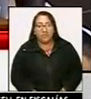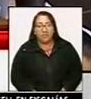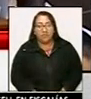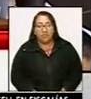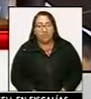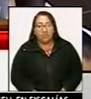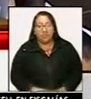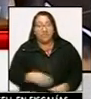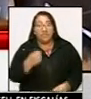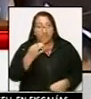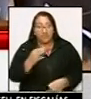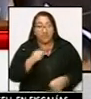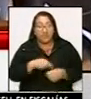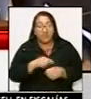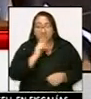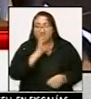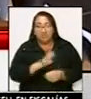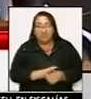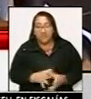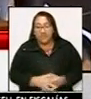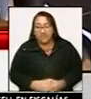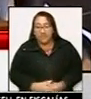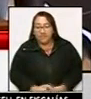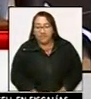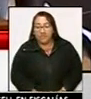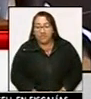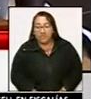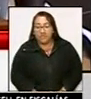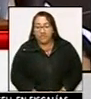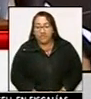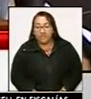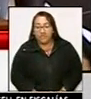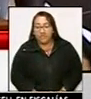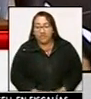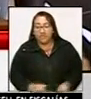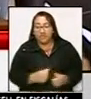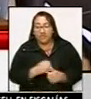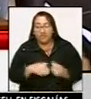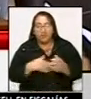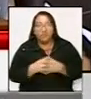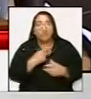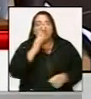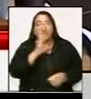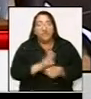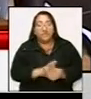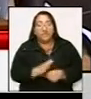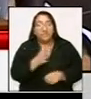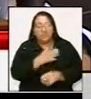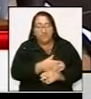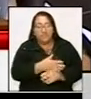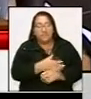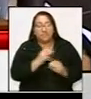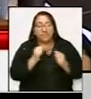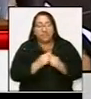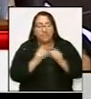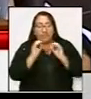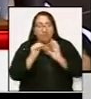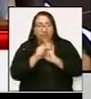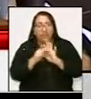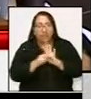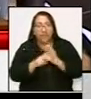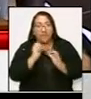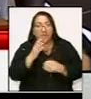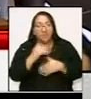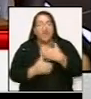no se está cumpliendo a la fecha con lo que se ha comprometido y con la misma norma que dice